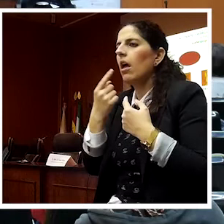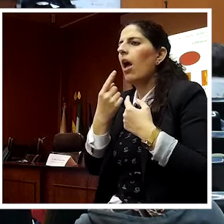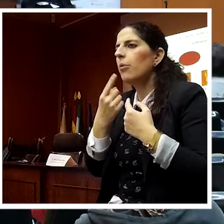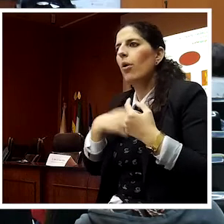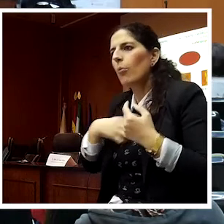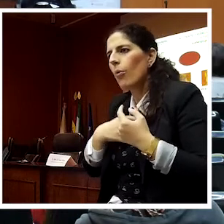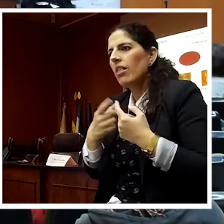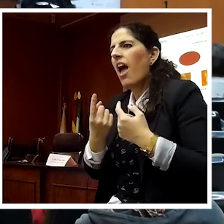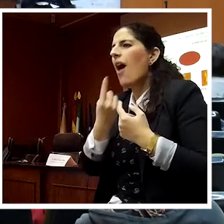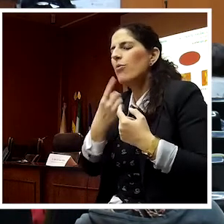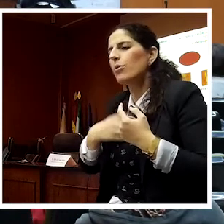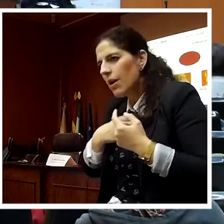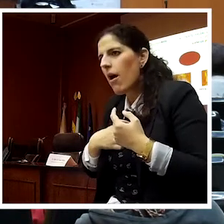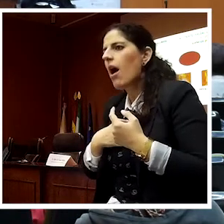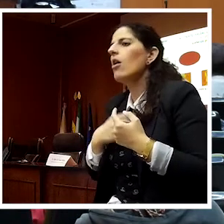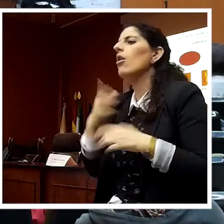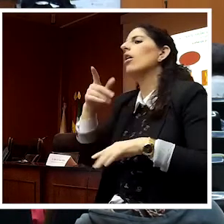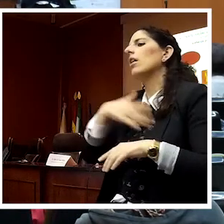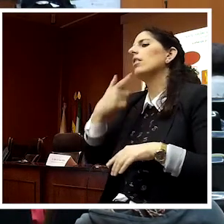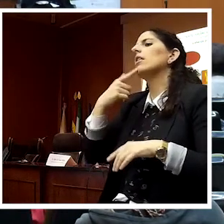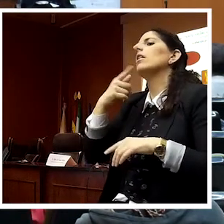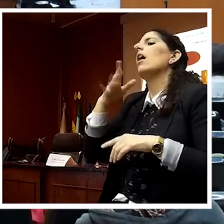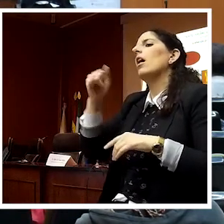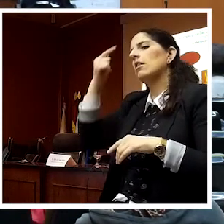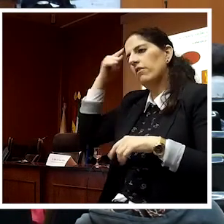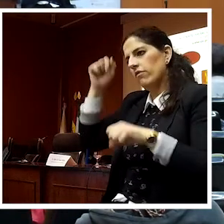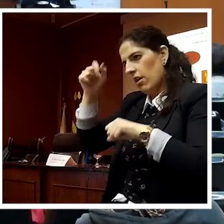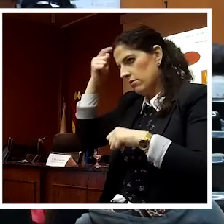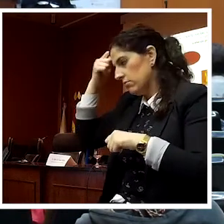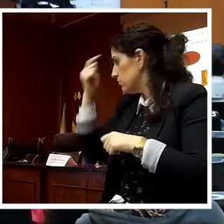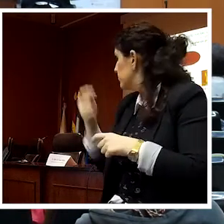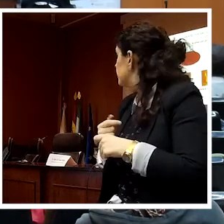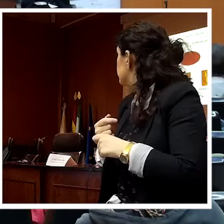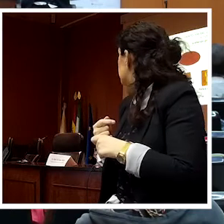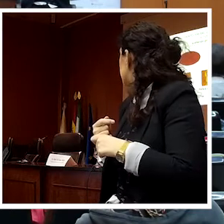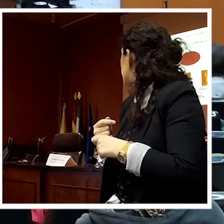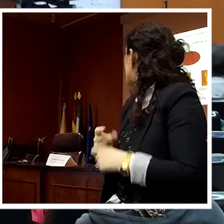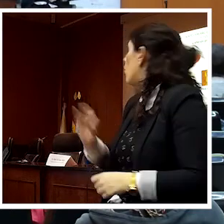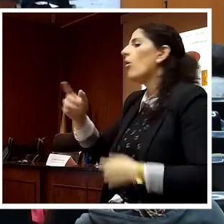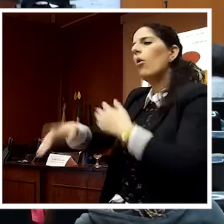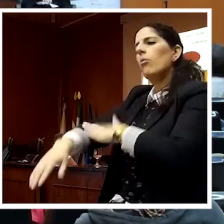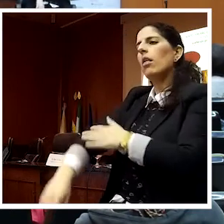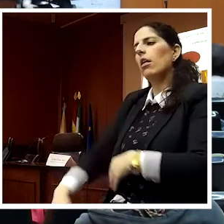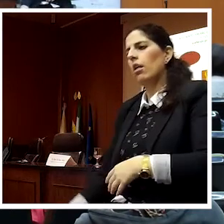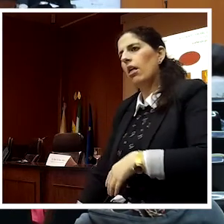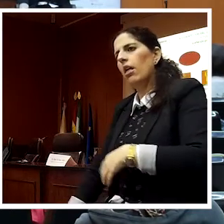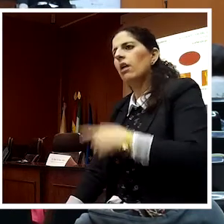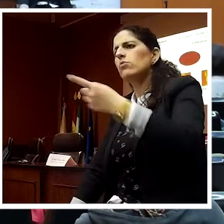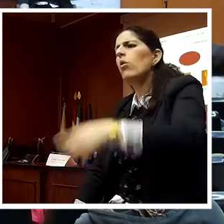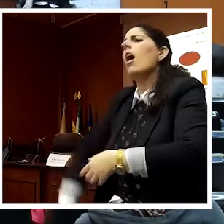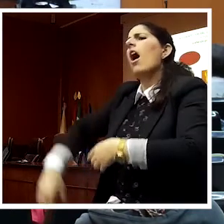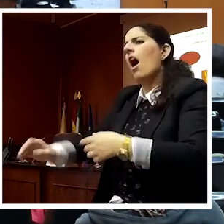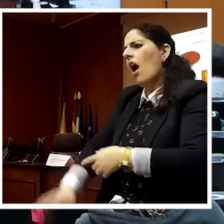el aire no sale de frente, sino sale de lado. ¿Bien? Un brazo caído, le decís que levante los